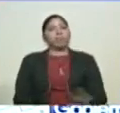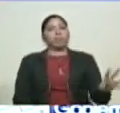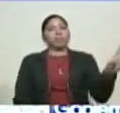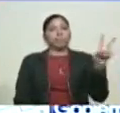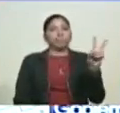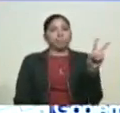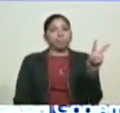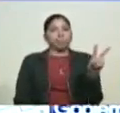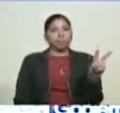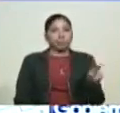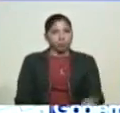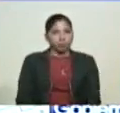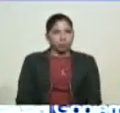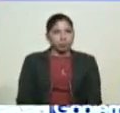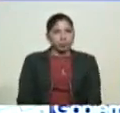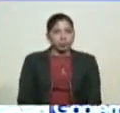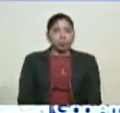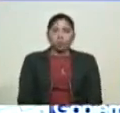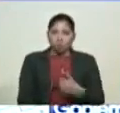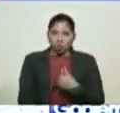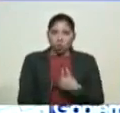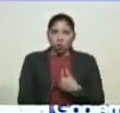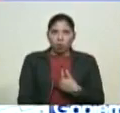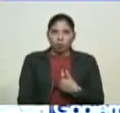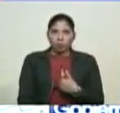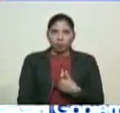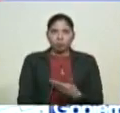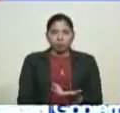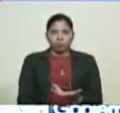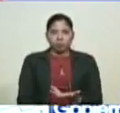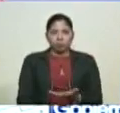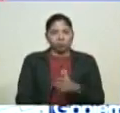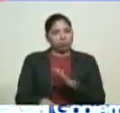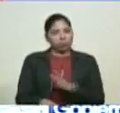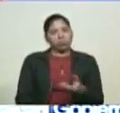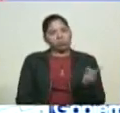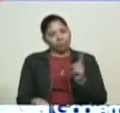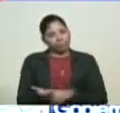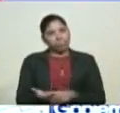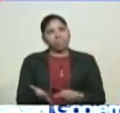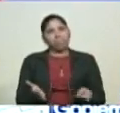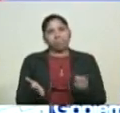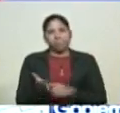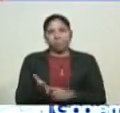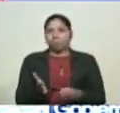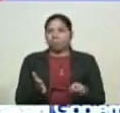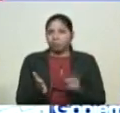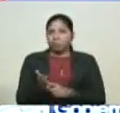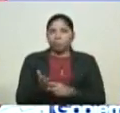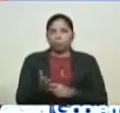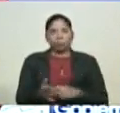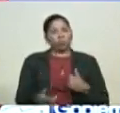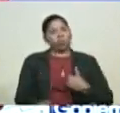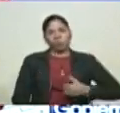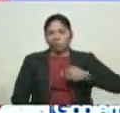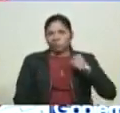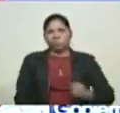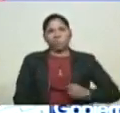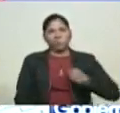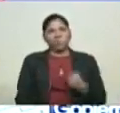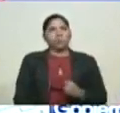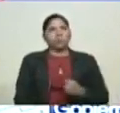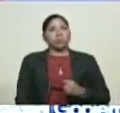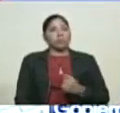dicho, yo voy a insistir de manera terca y obsesionada en el